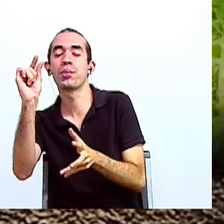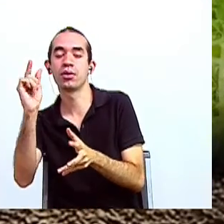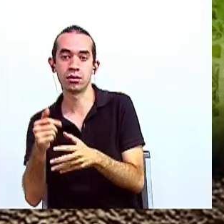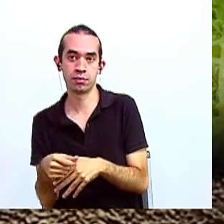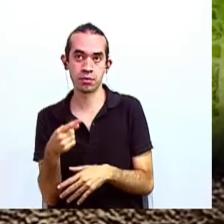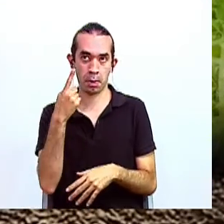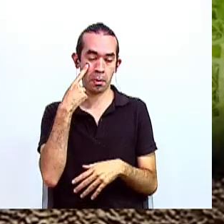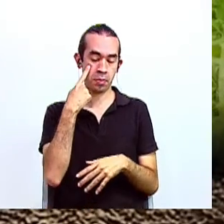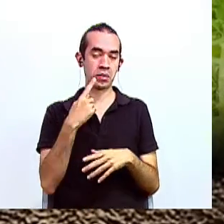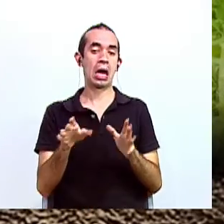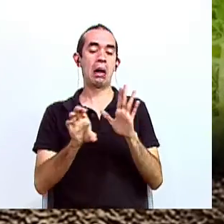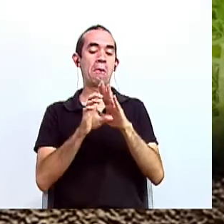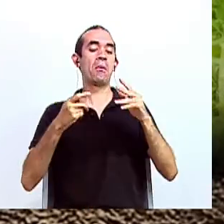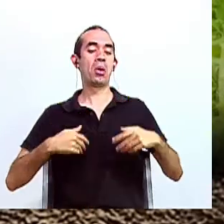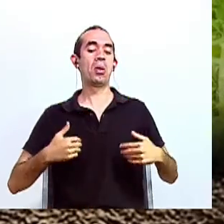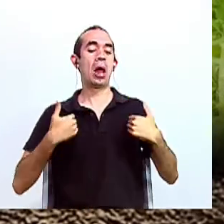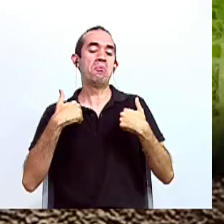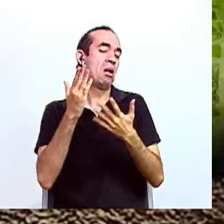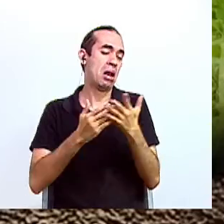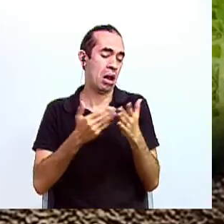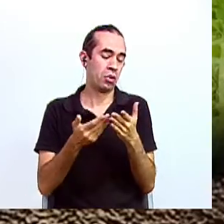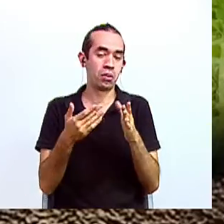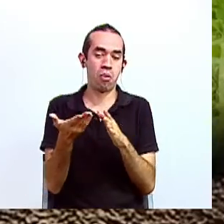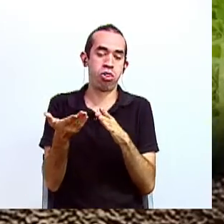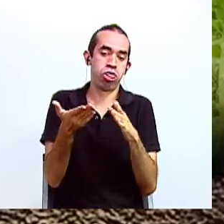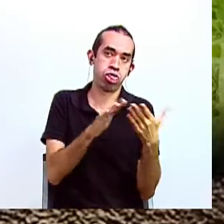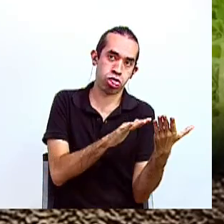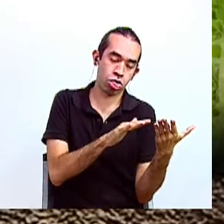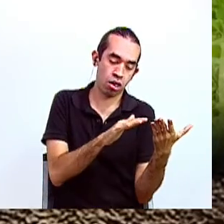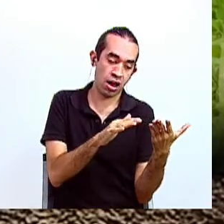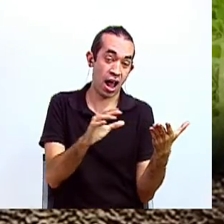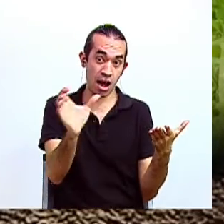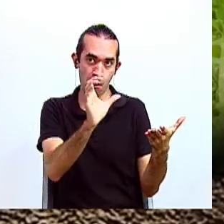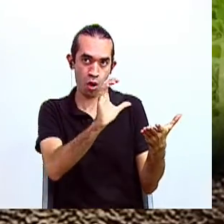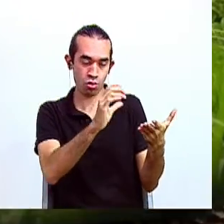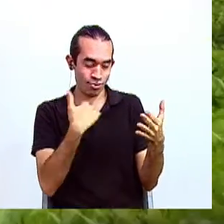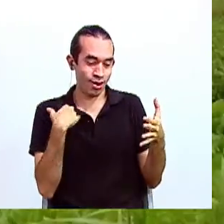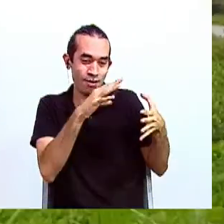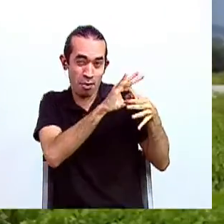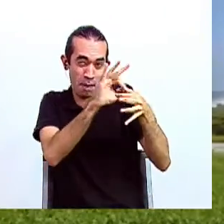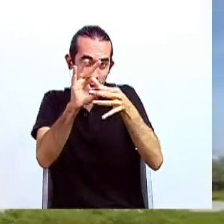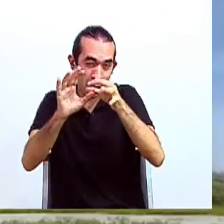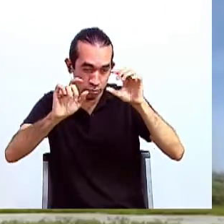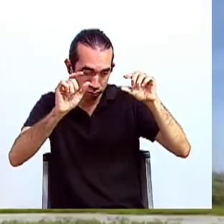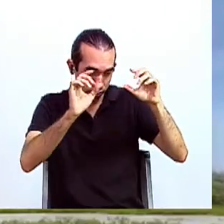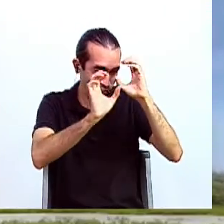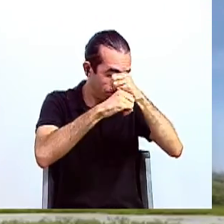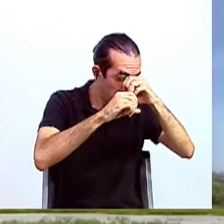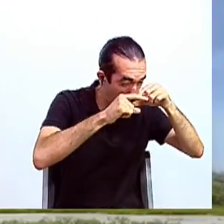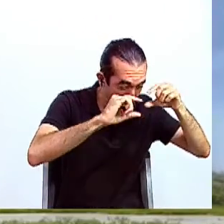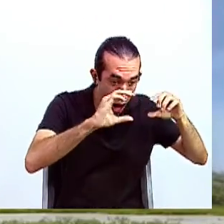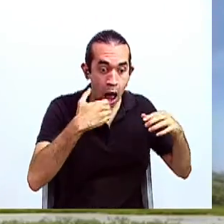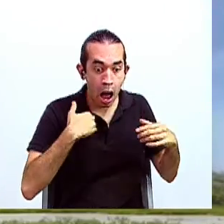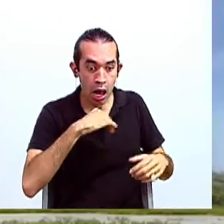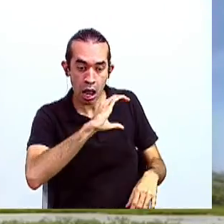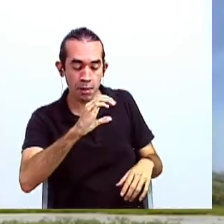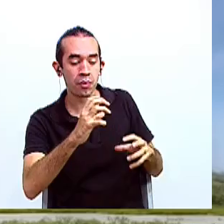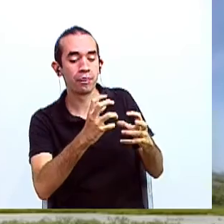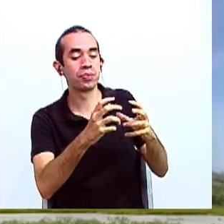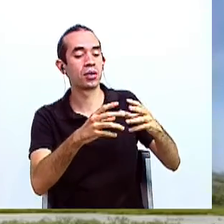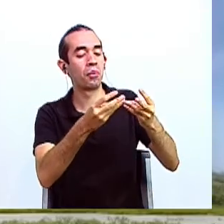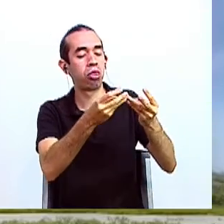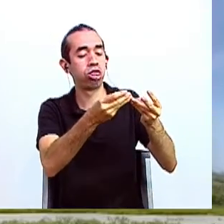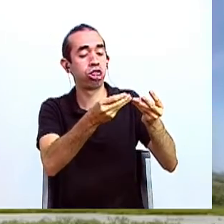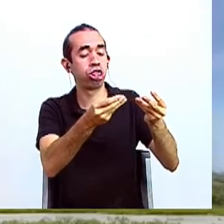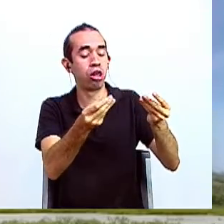que está en su interior es absorbido por la Tierra hacia la corteza terrestre, reteniéndolo durante millones